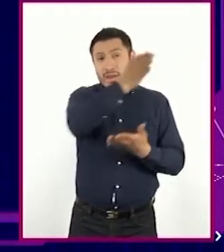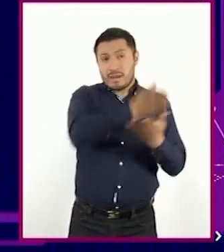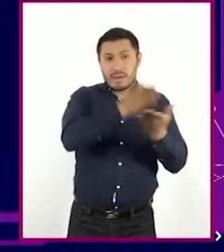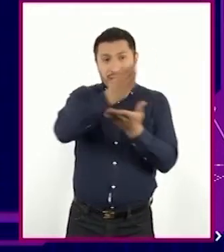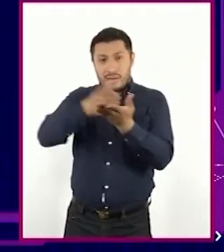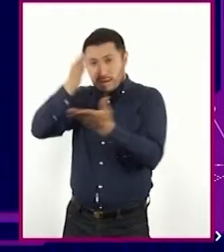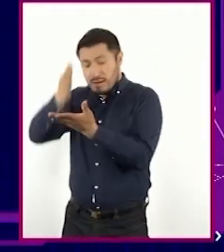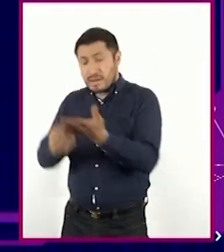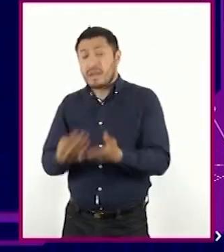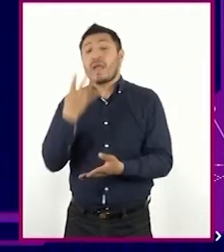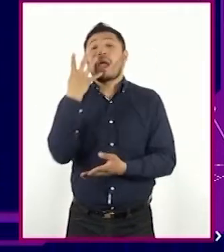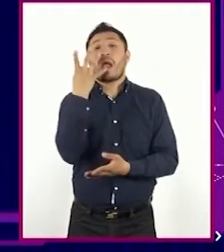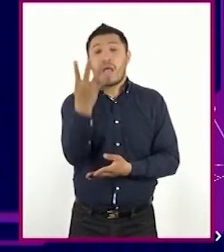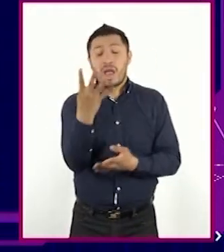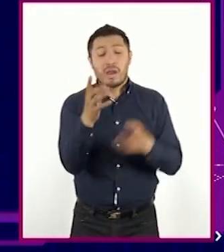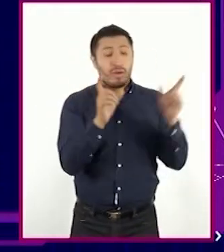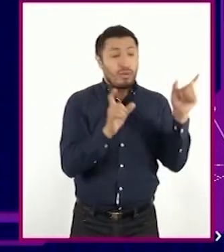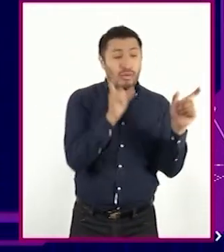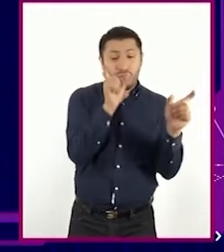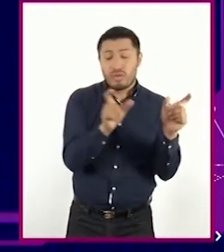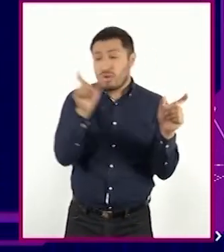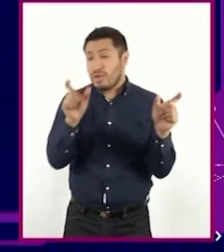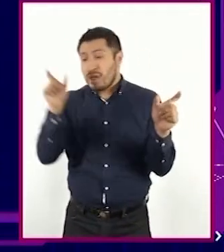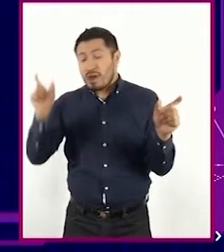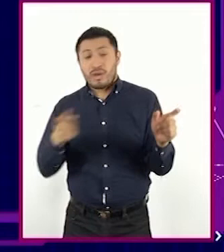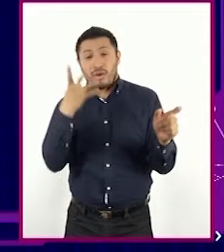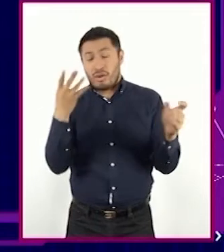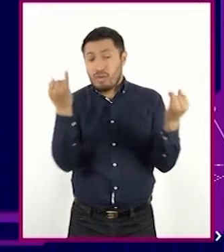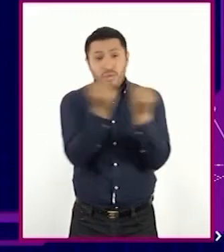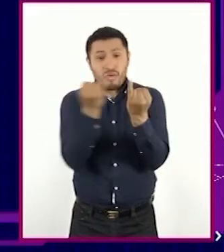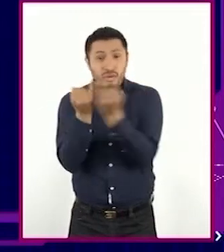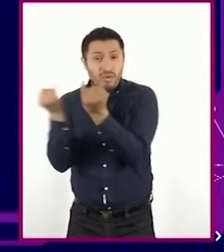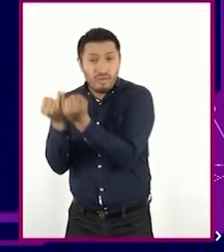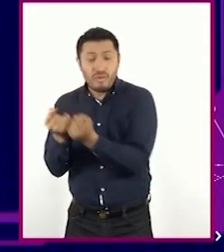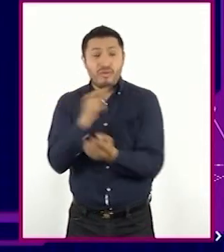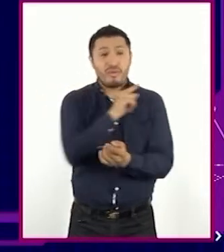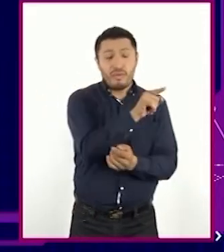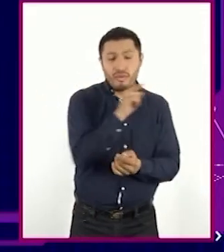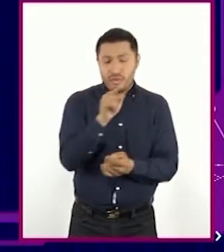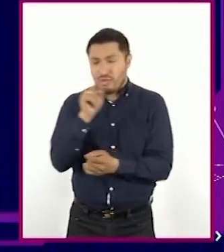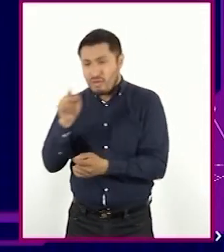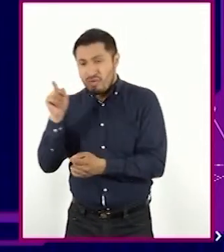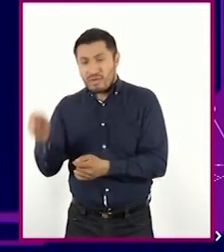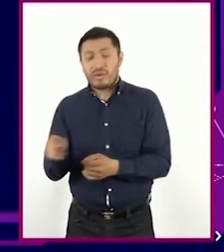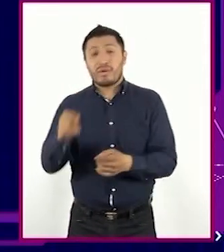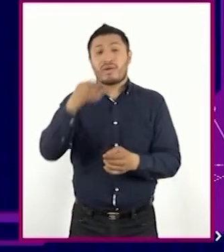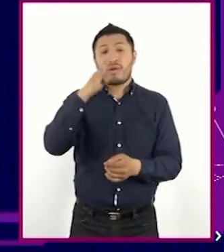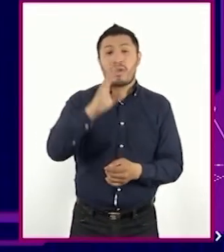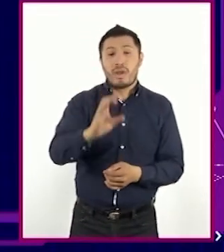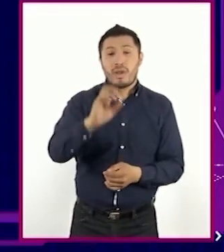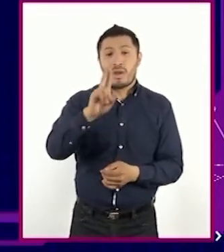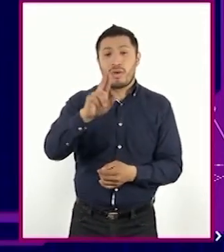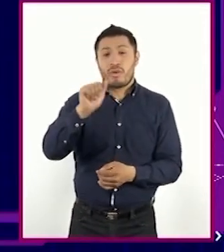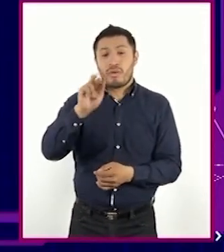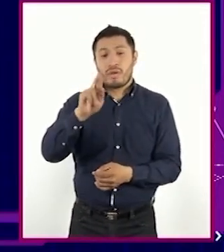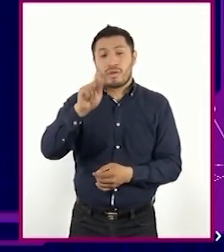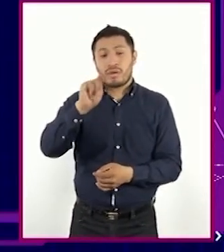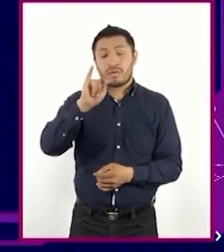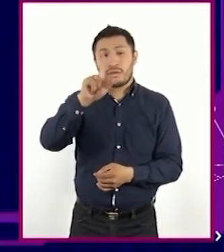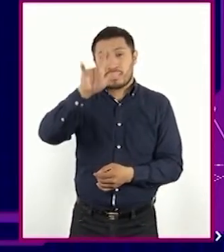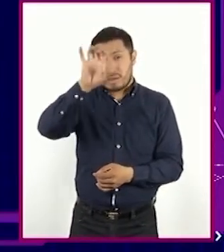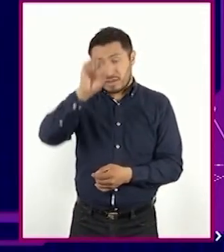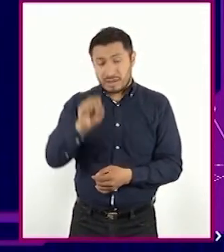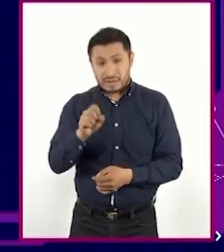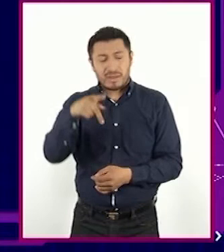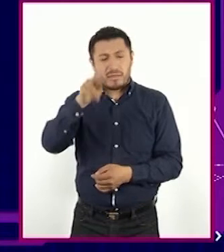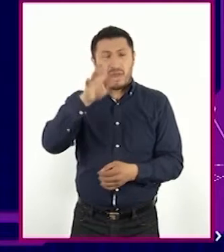conjunto en 4 partes iguales. A estos puntos se les llama cuartiles. Pero, ¿en